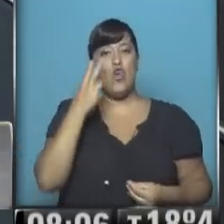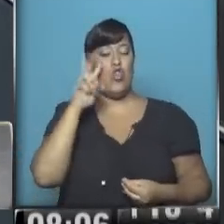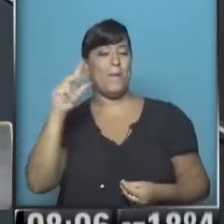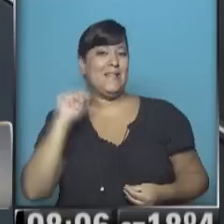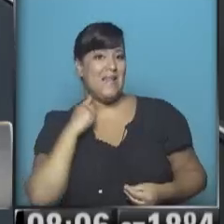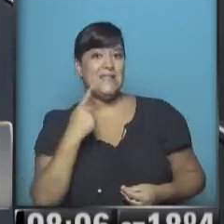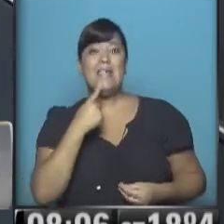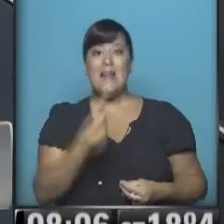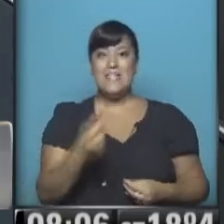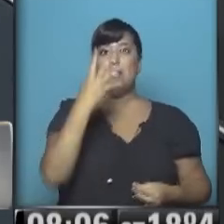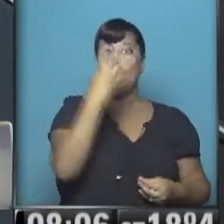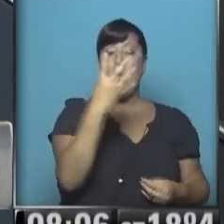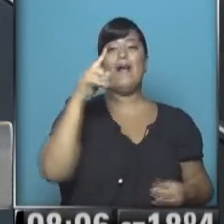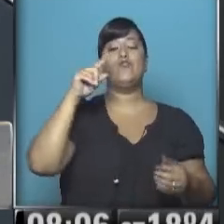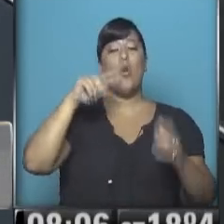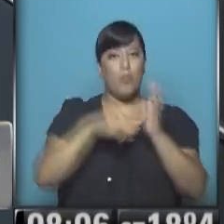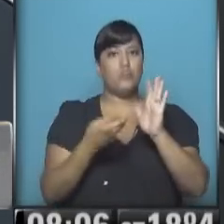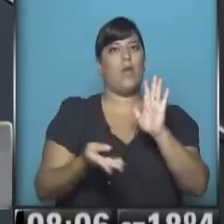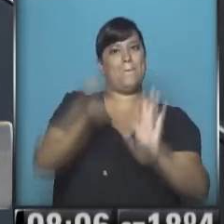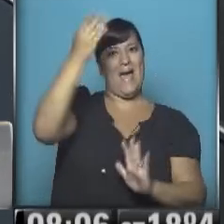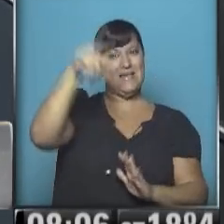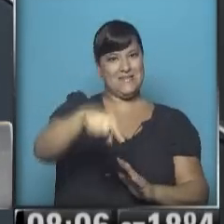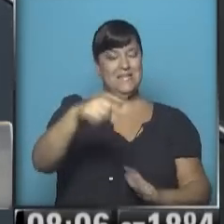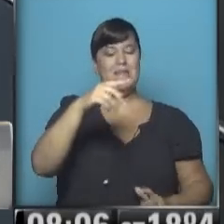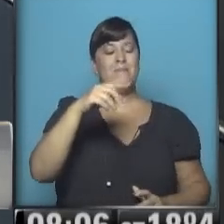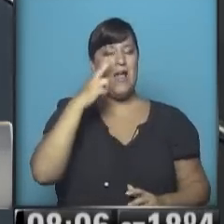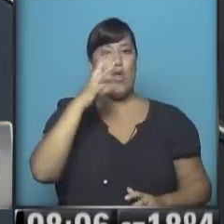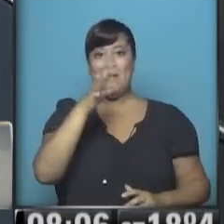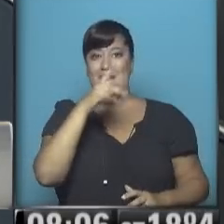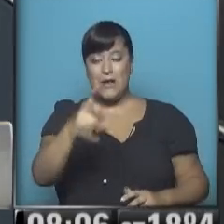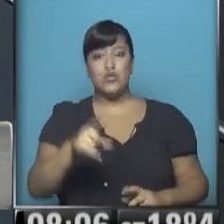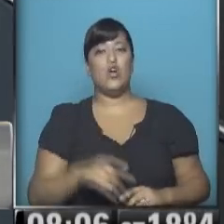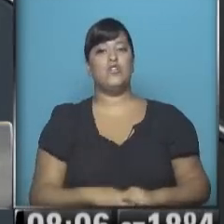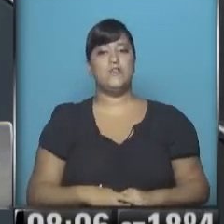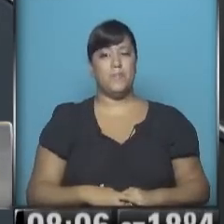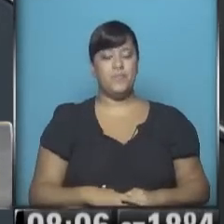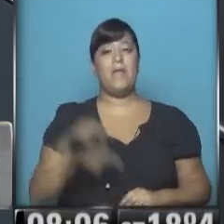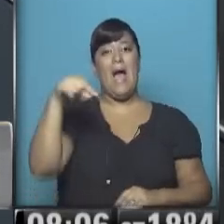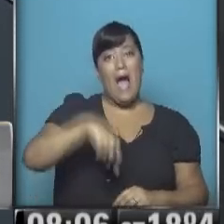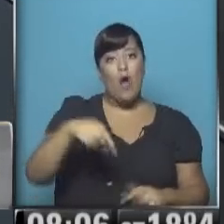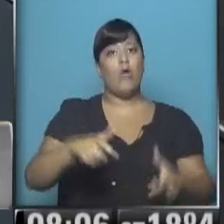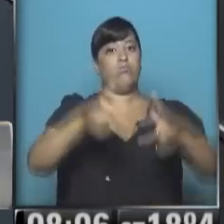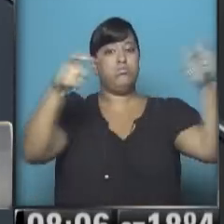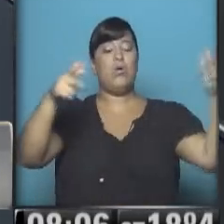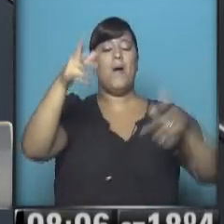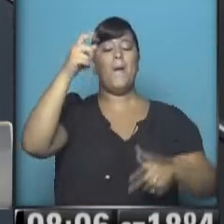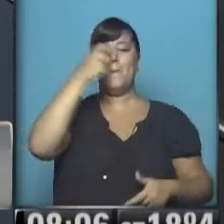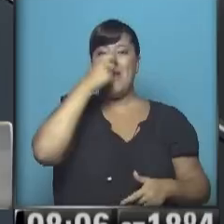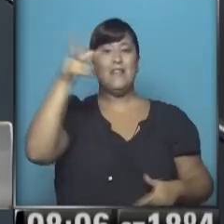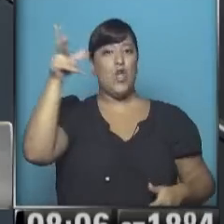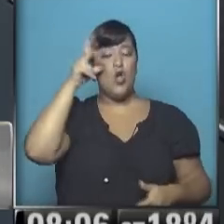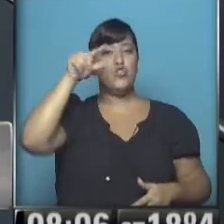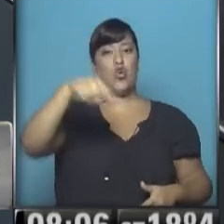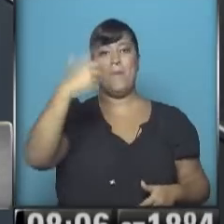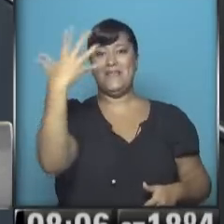sea cuatro puntos más y también de gas pasando al 25,11 por al 28,41 por esto es 3,3